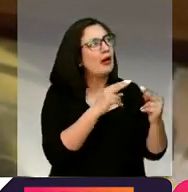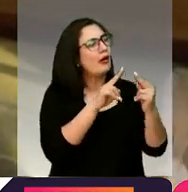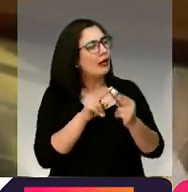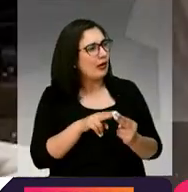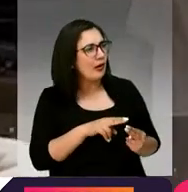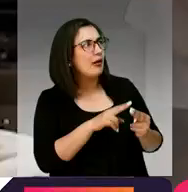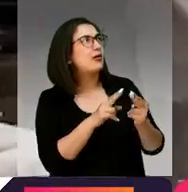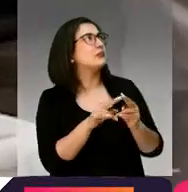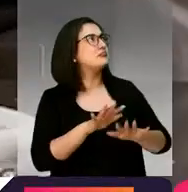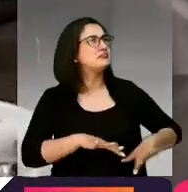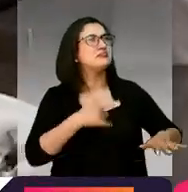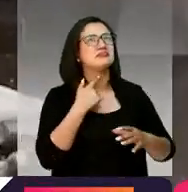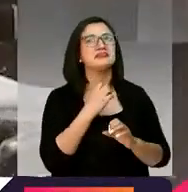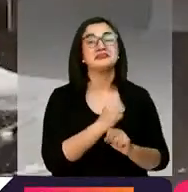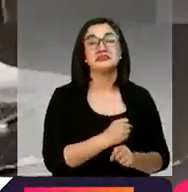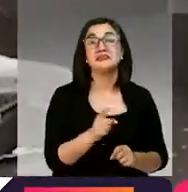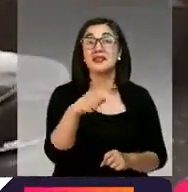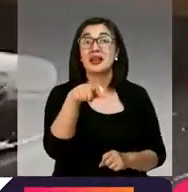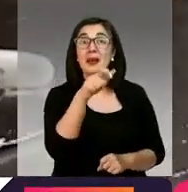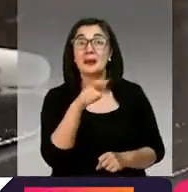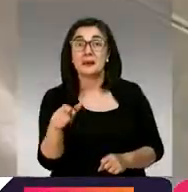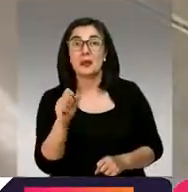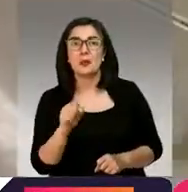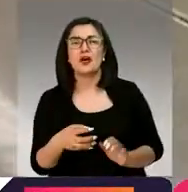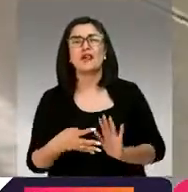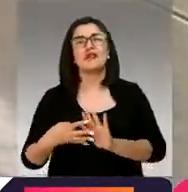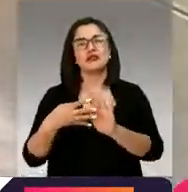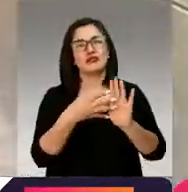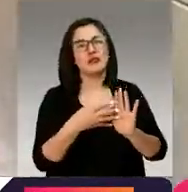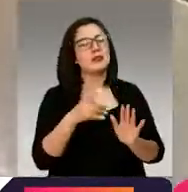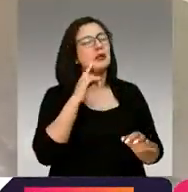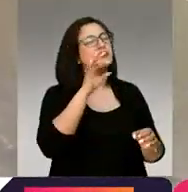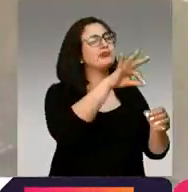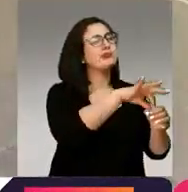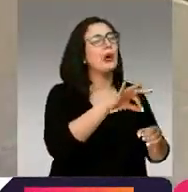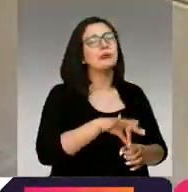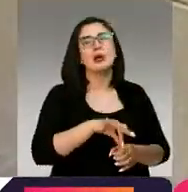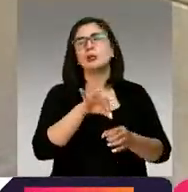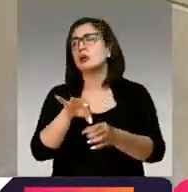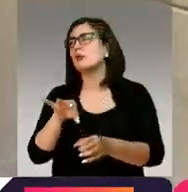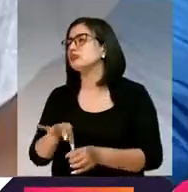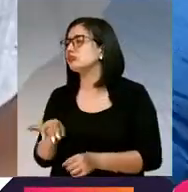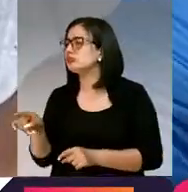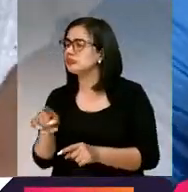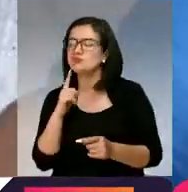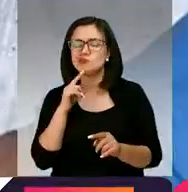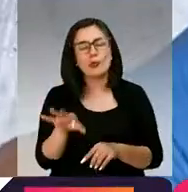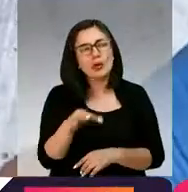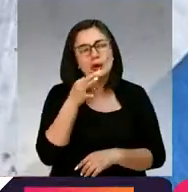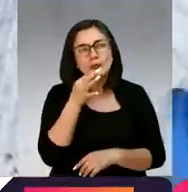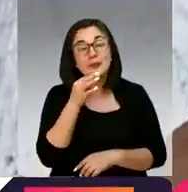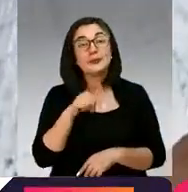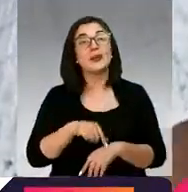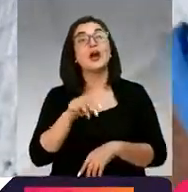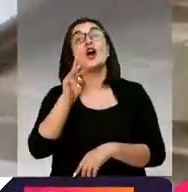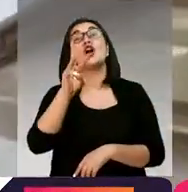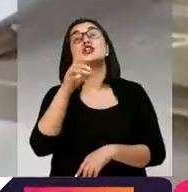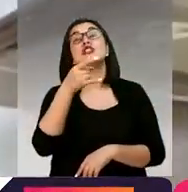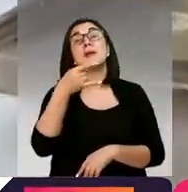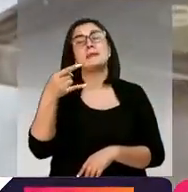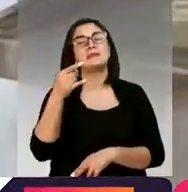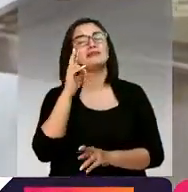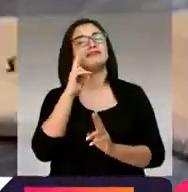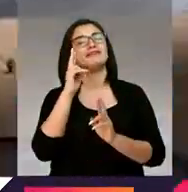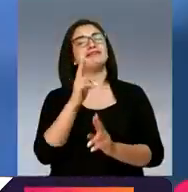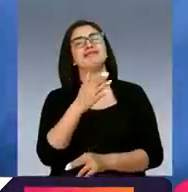todo el concepto. Los clientes llenan un formulario y votan por los distintos componentes del producto. El 8 de marzo se conocerá el mejor exponente